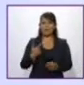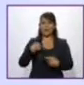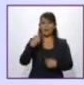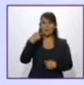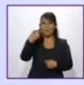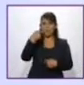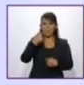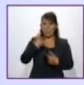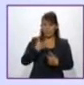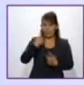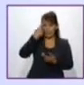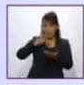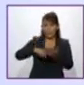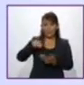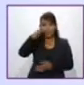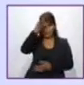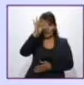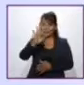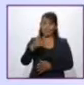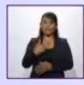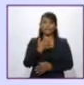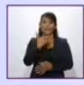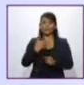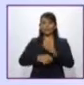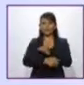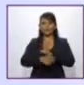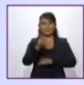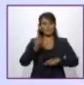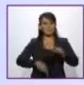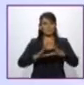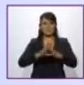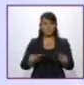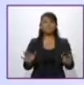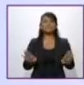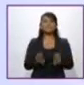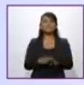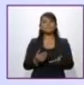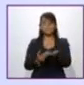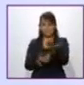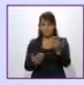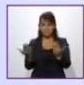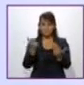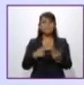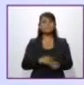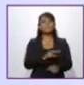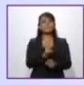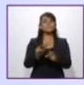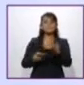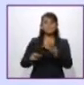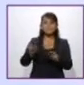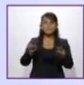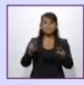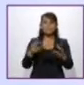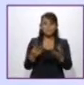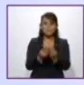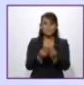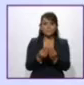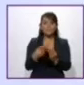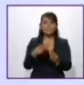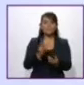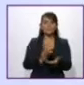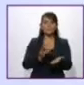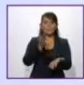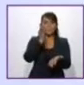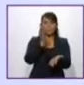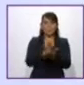Para combatir la corrupción, como yo lo he dicho, es importante sumar a la sociedad civil y no que el gobernador